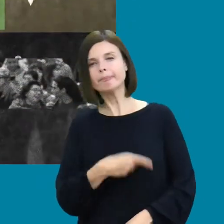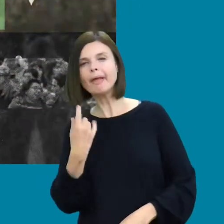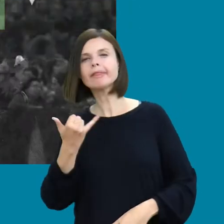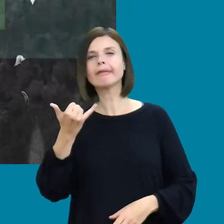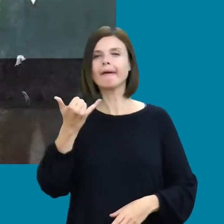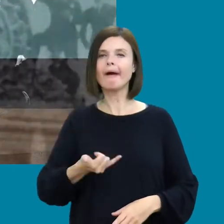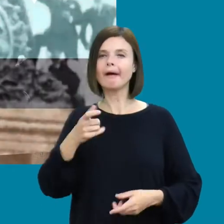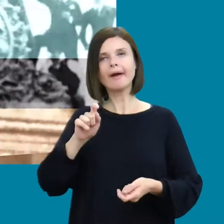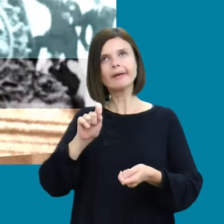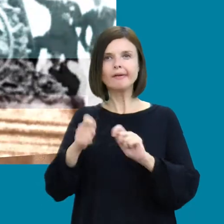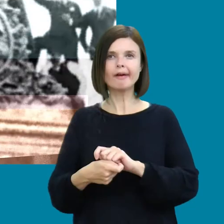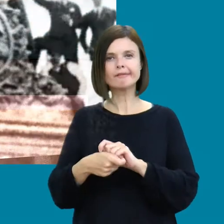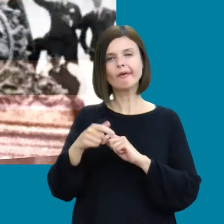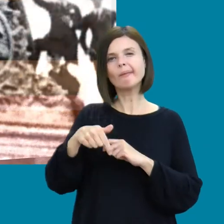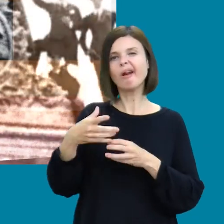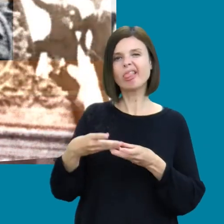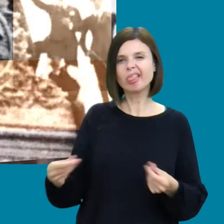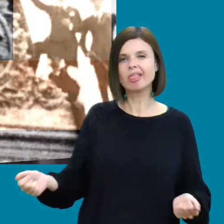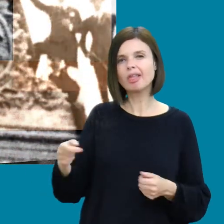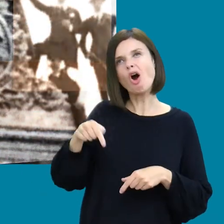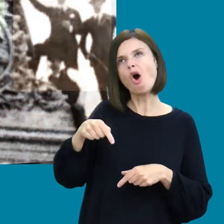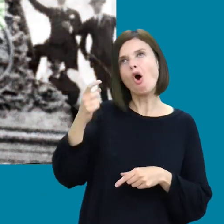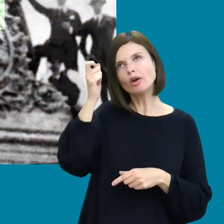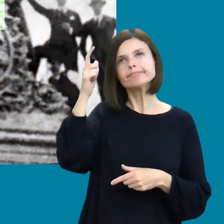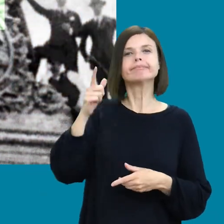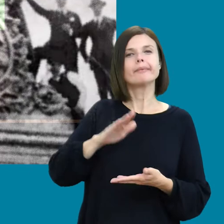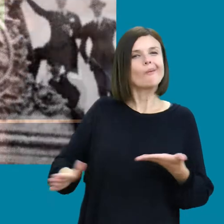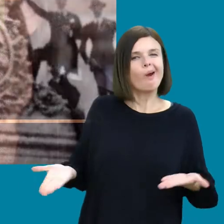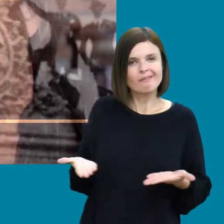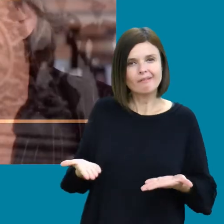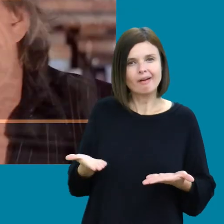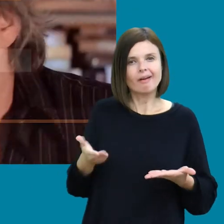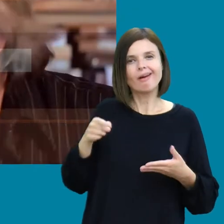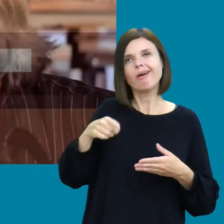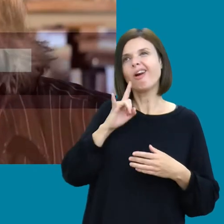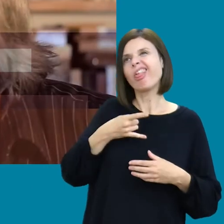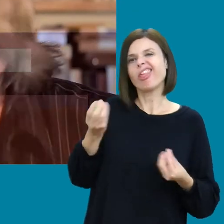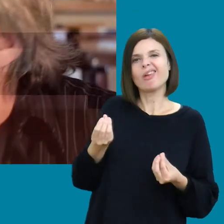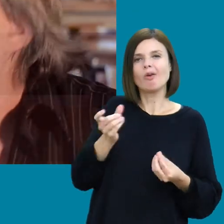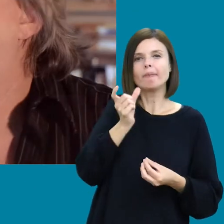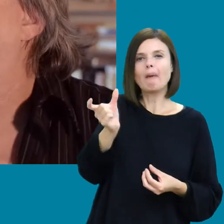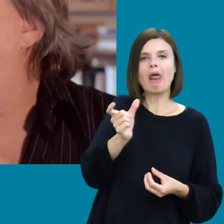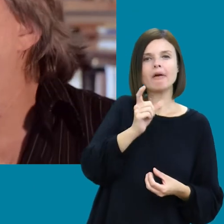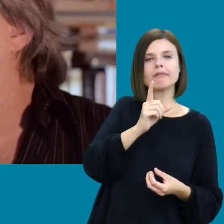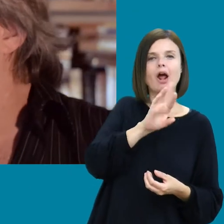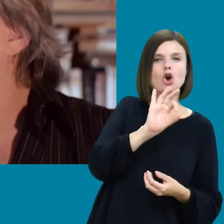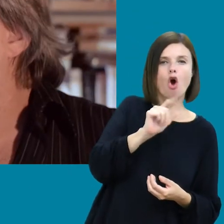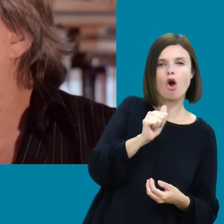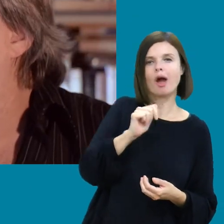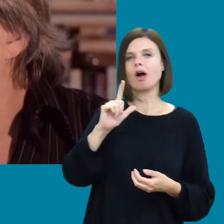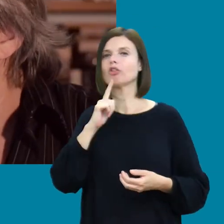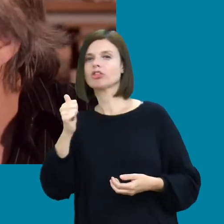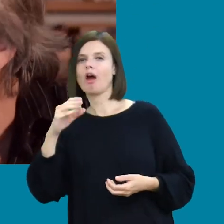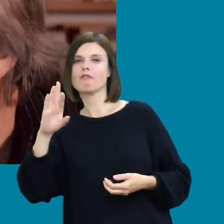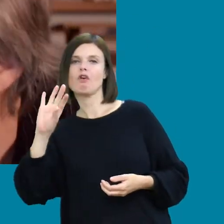Había una mística de la reforma que se perdió. Hoy habría que inventar otra. Hoy sería ridículo hablar como Deodoro